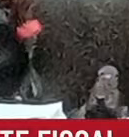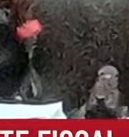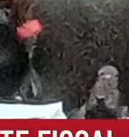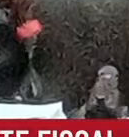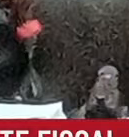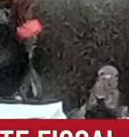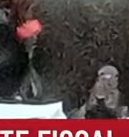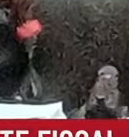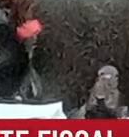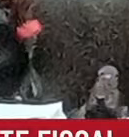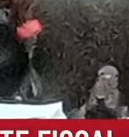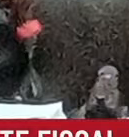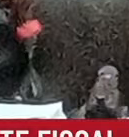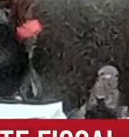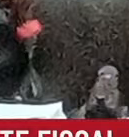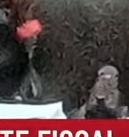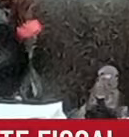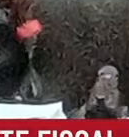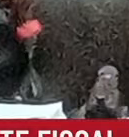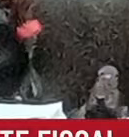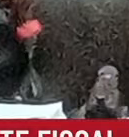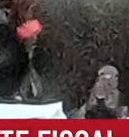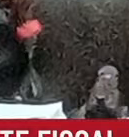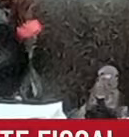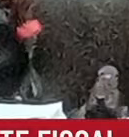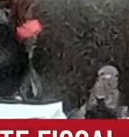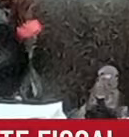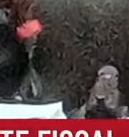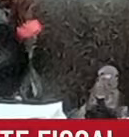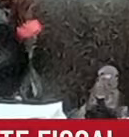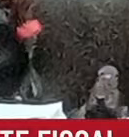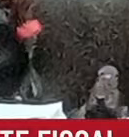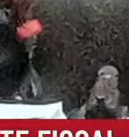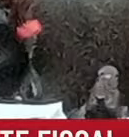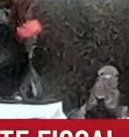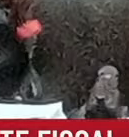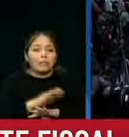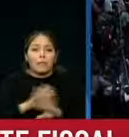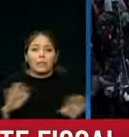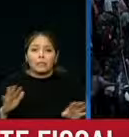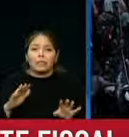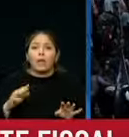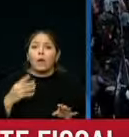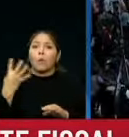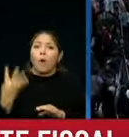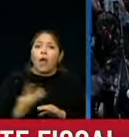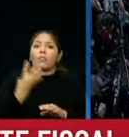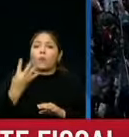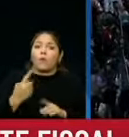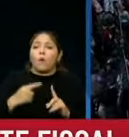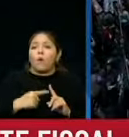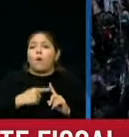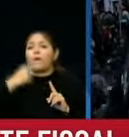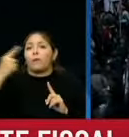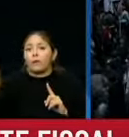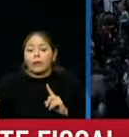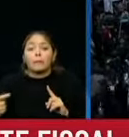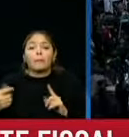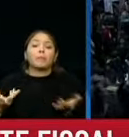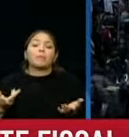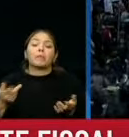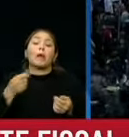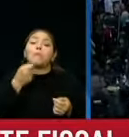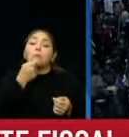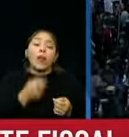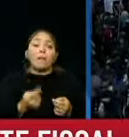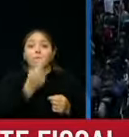diputado. Adelantando lo que se viene, ¿no? Muy bien. Muy largo, por cierto. Después apareció Carolina Píparo, también hay que tener en cuenta eso. ¿Ustedes Propato